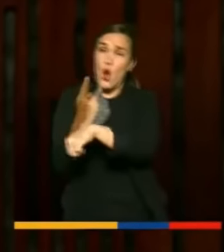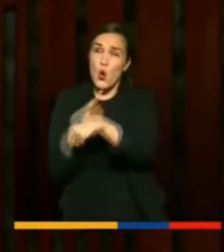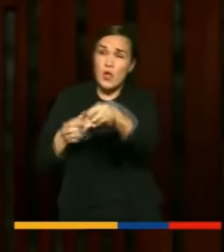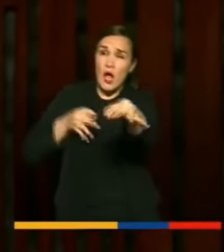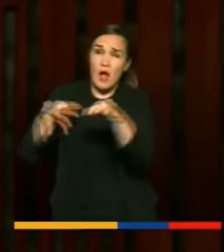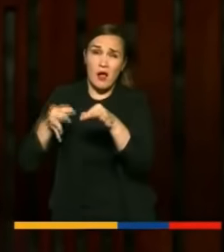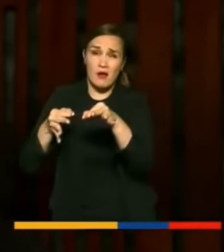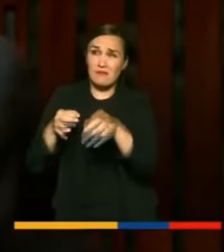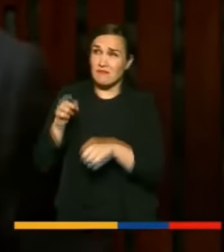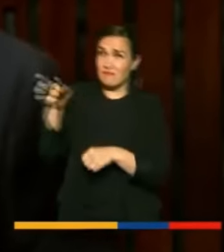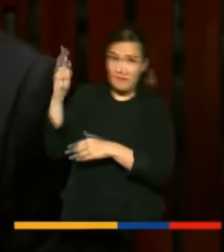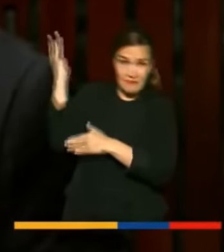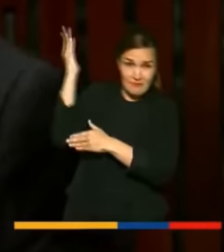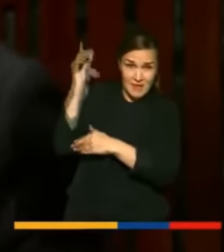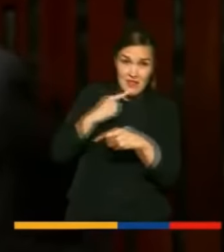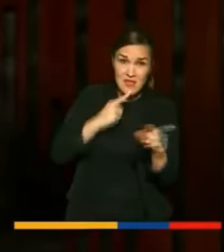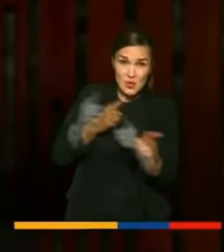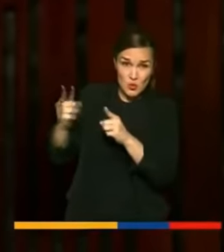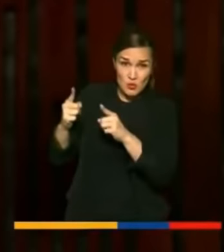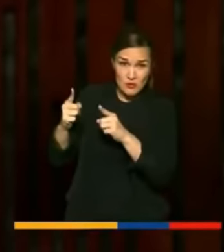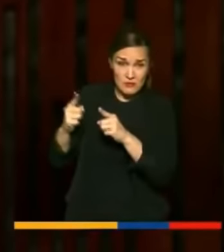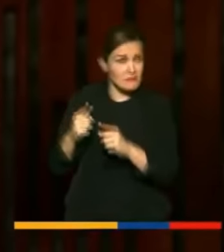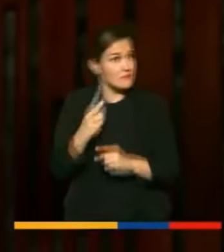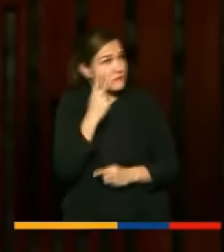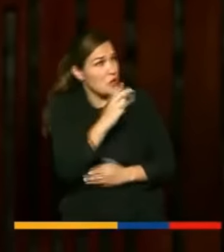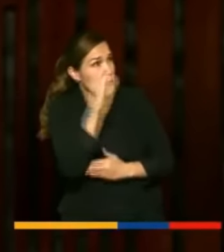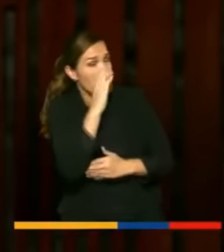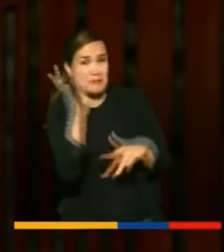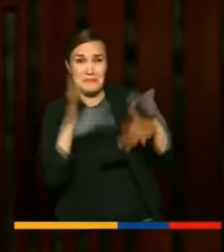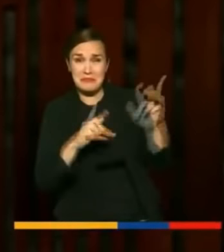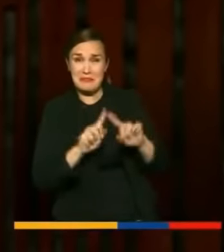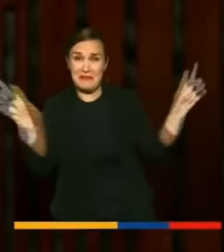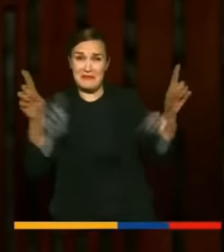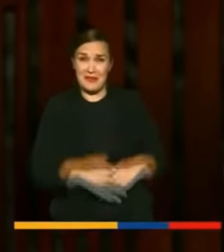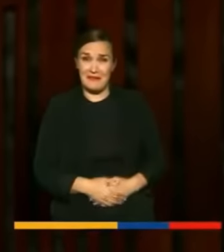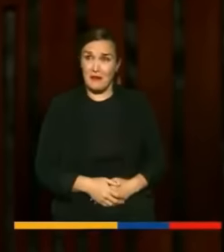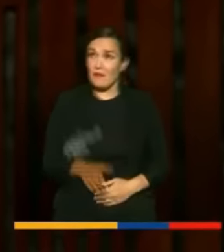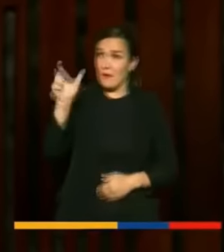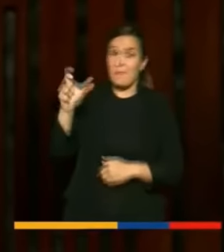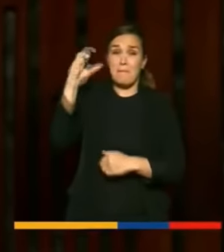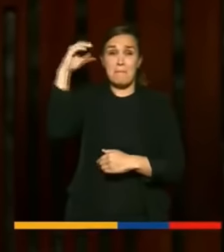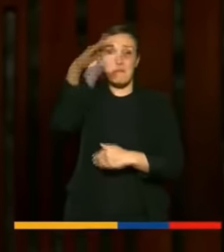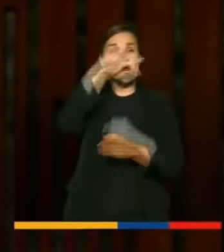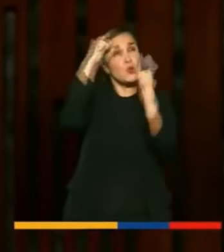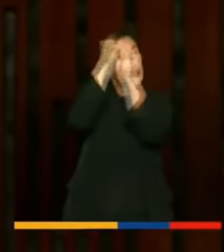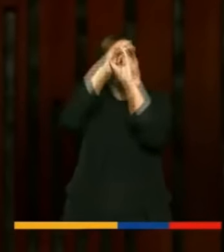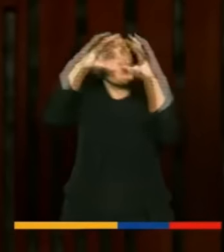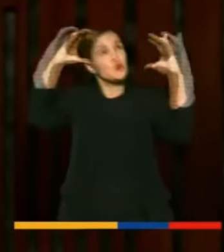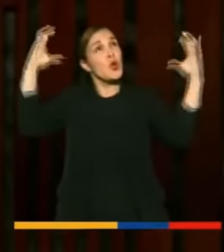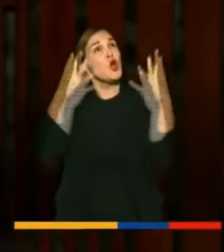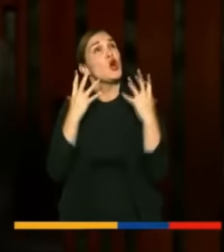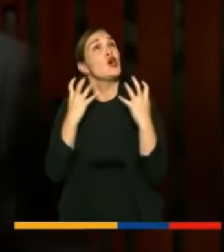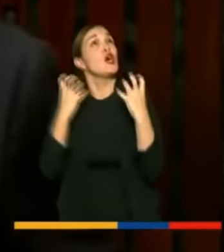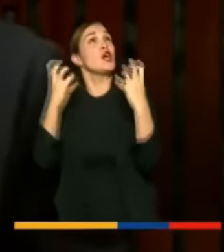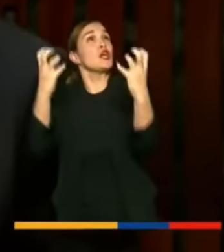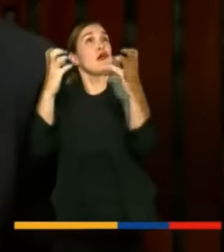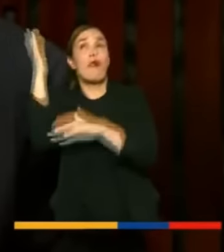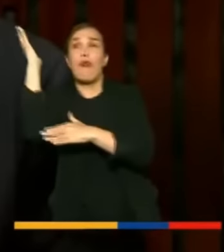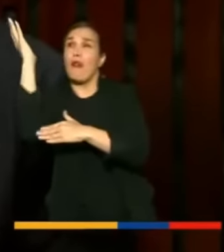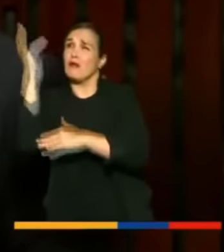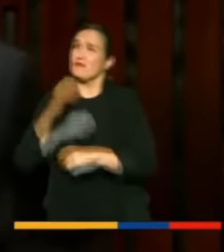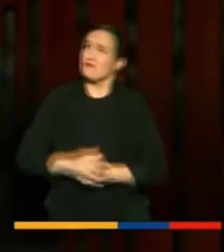distante del país que vivimos todos los días. Presidente, usted vino a hablar de sueños y fantasías. Supongo